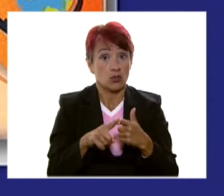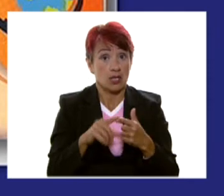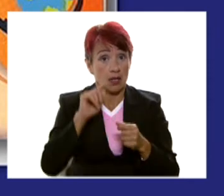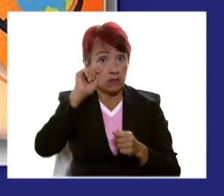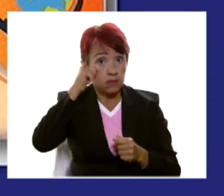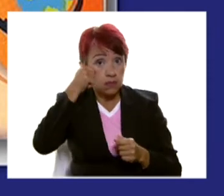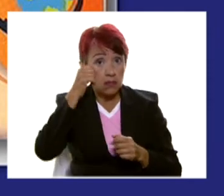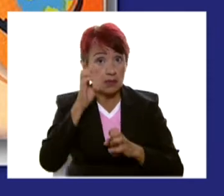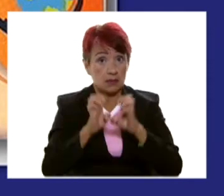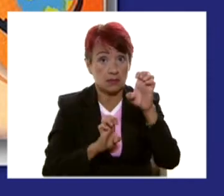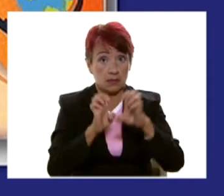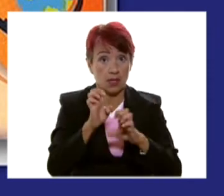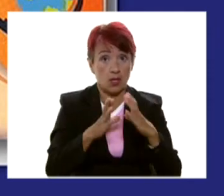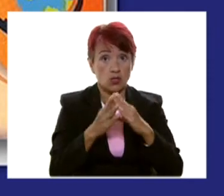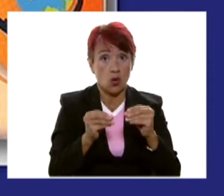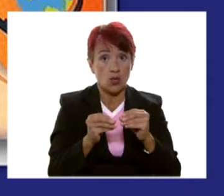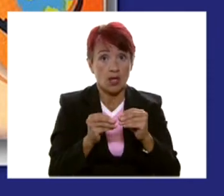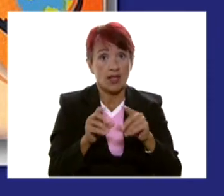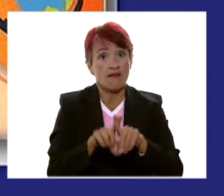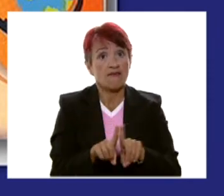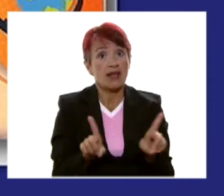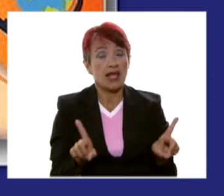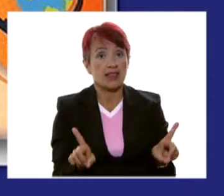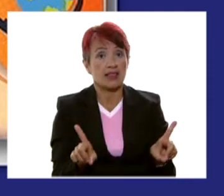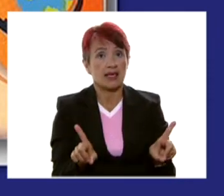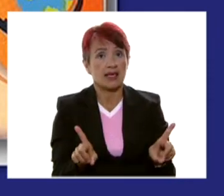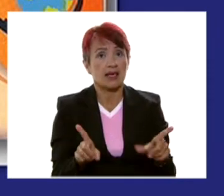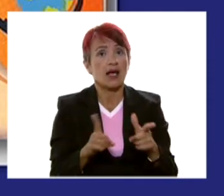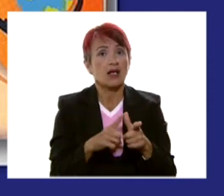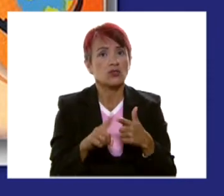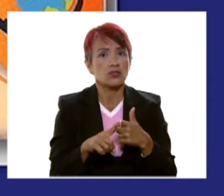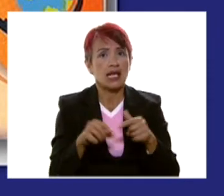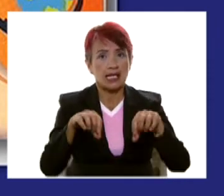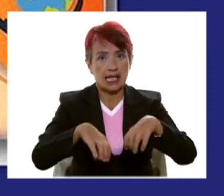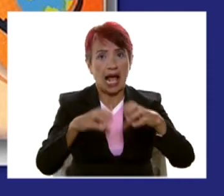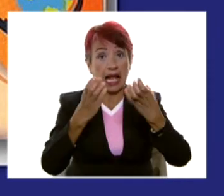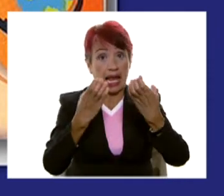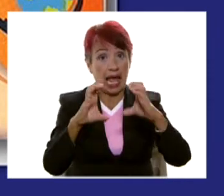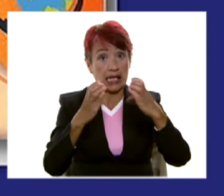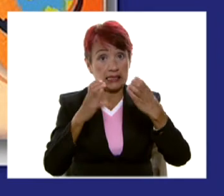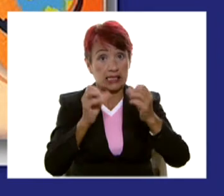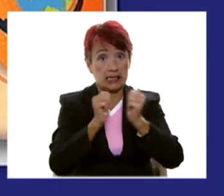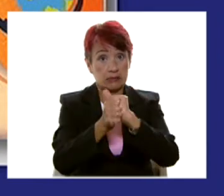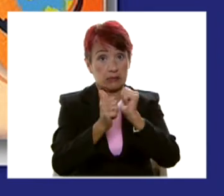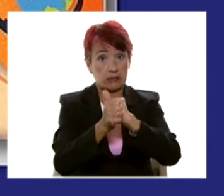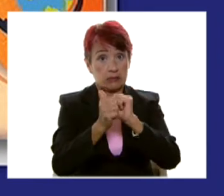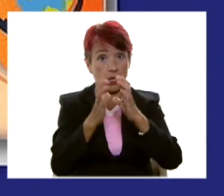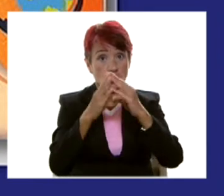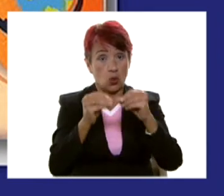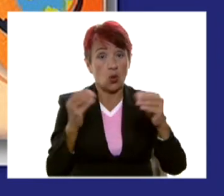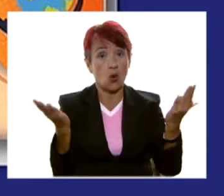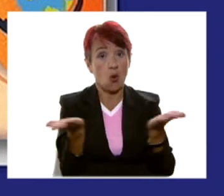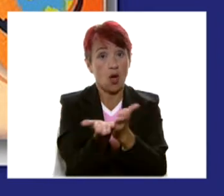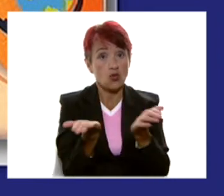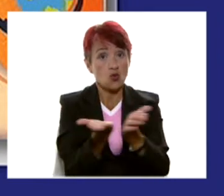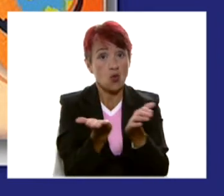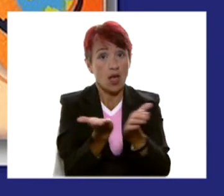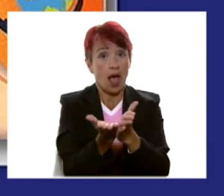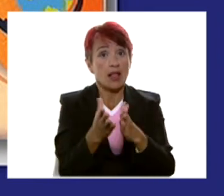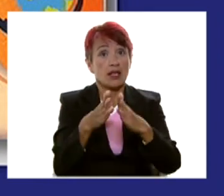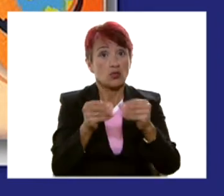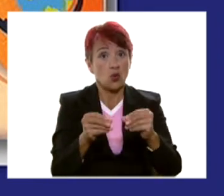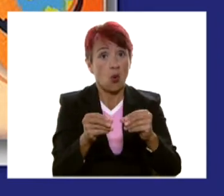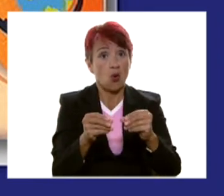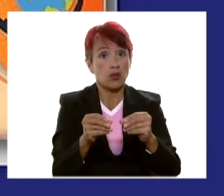estamos en una modalidad educativa totalmente diferente. Tal vez esta clase los estudiantes y las estudiantes que están en